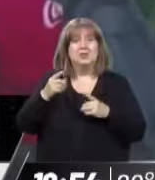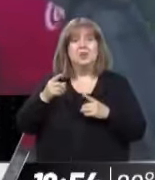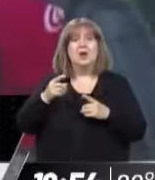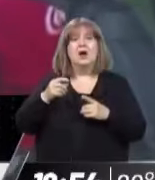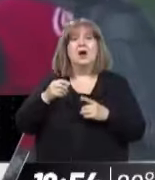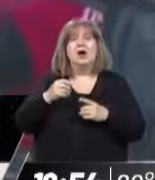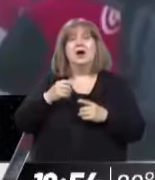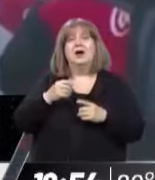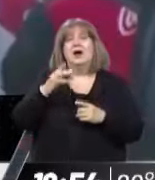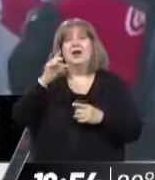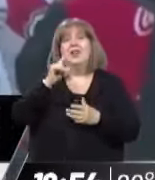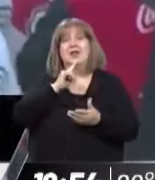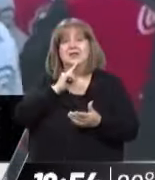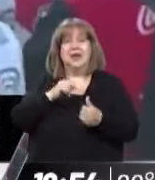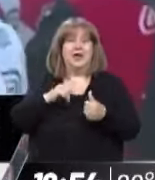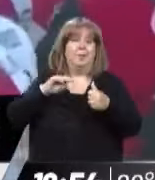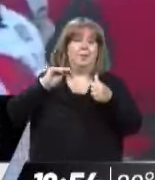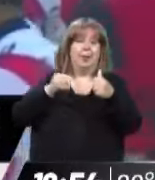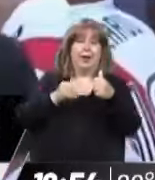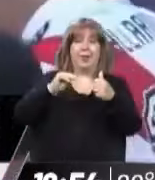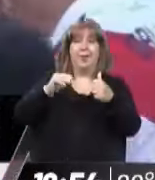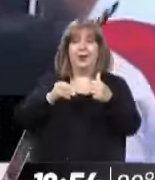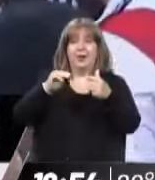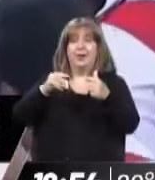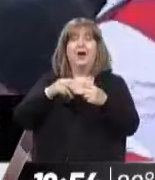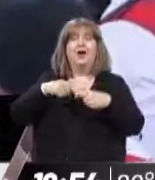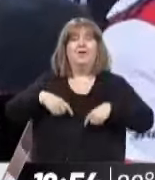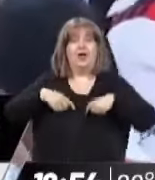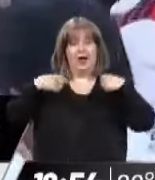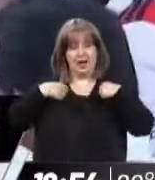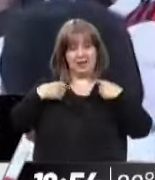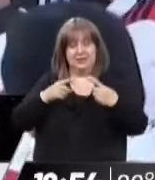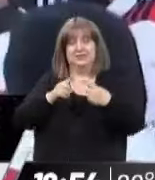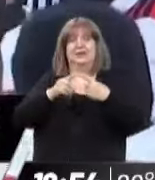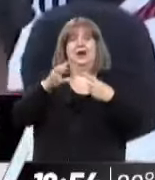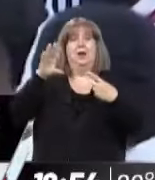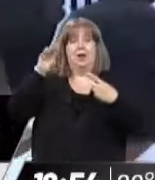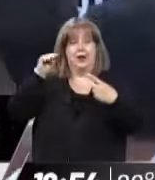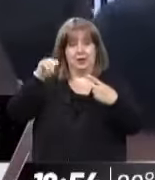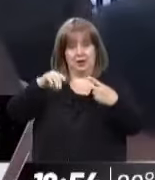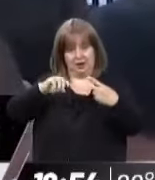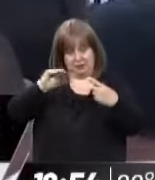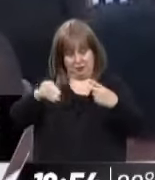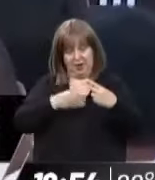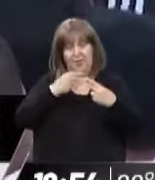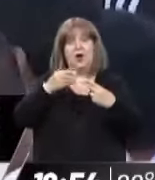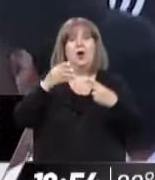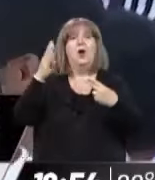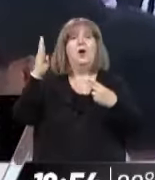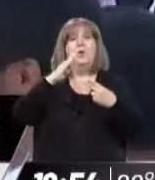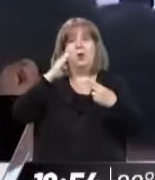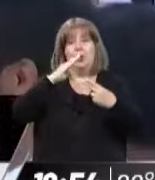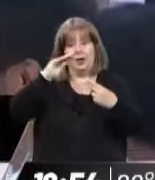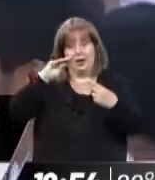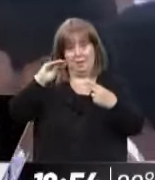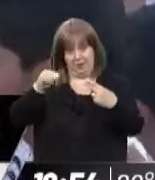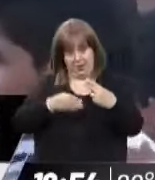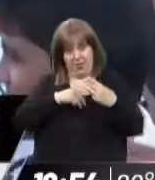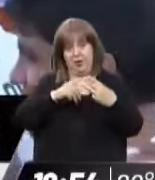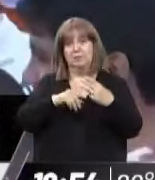ganó nada. Perdió con rivales menores, con Vélez y con Patronato en los mano a mano, y perdió los dos clásicos con Boca. Sin